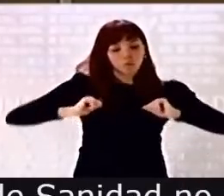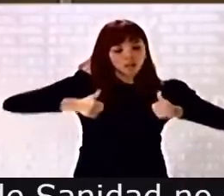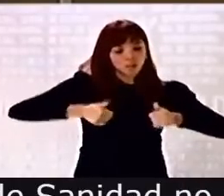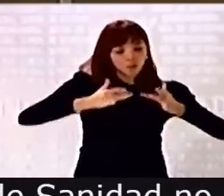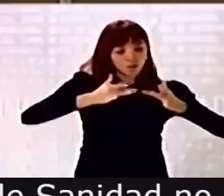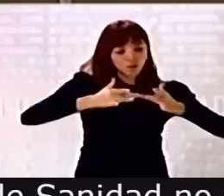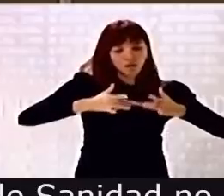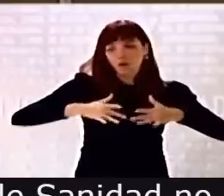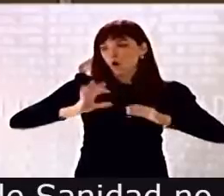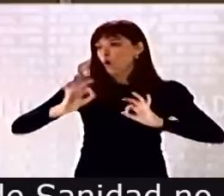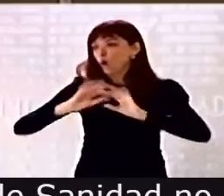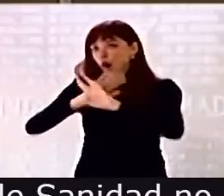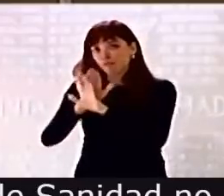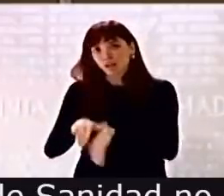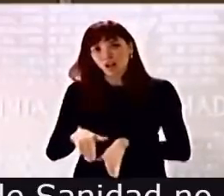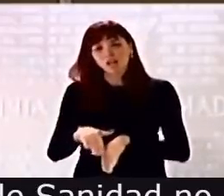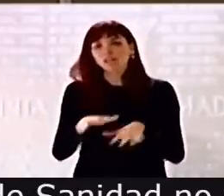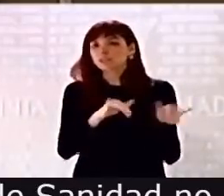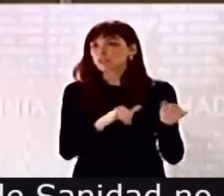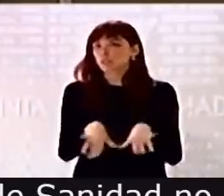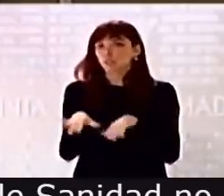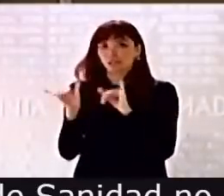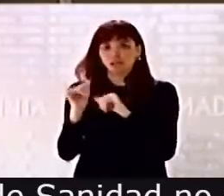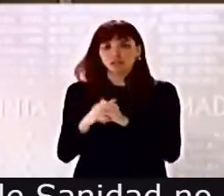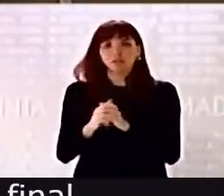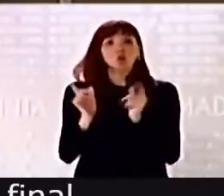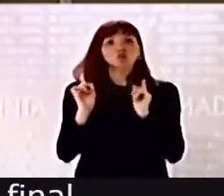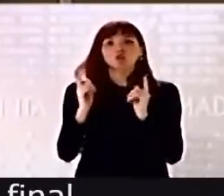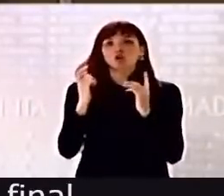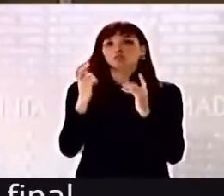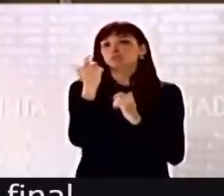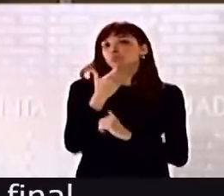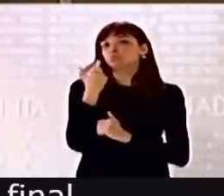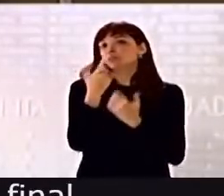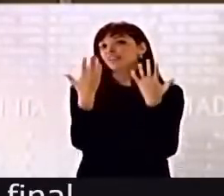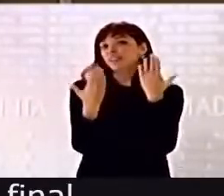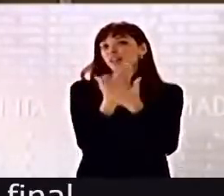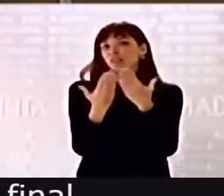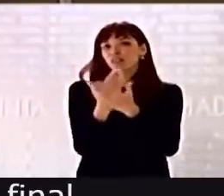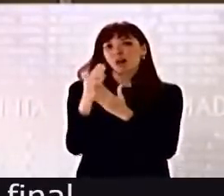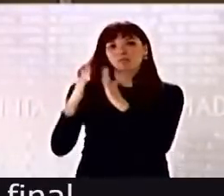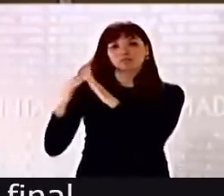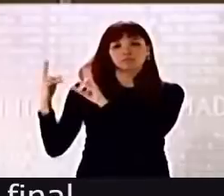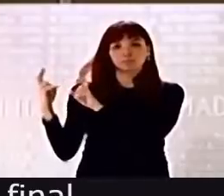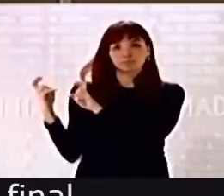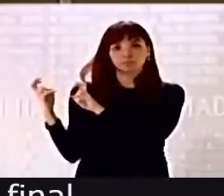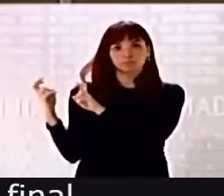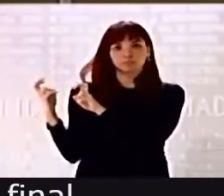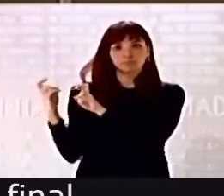final. Sería un aislamiento de 10 días de